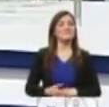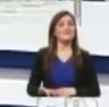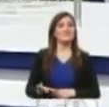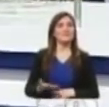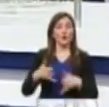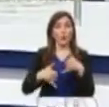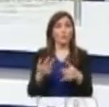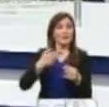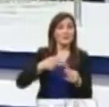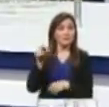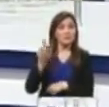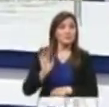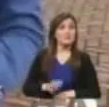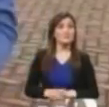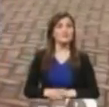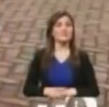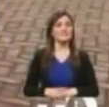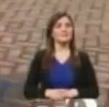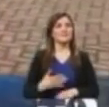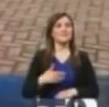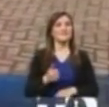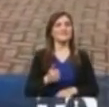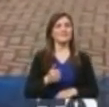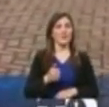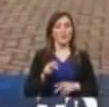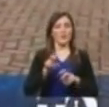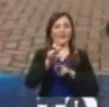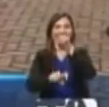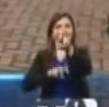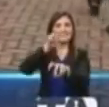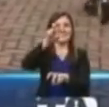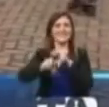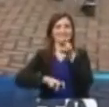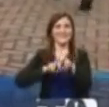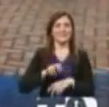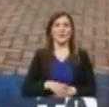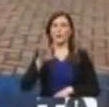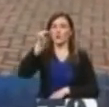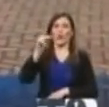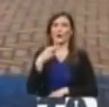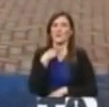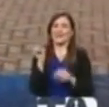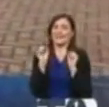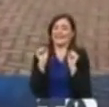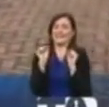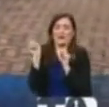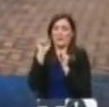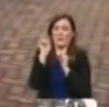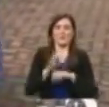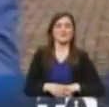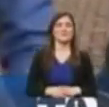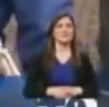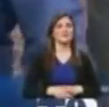subir a todos los juegos? ¿Qué tal? Usted? ¿Cómo están? A la montaña rusa. No, soy muy miedosa para subirme a ese